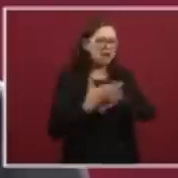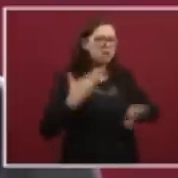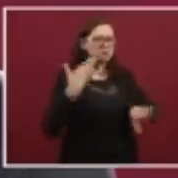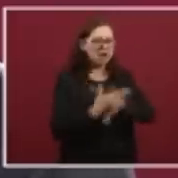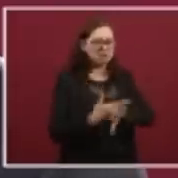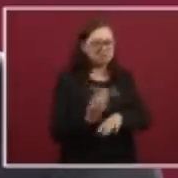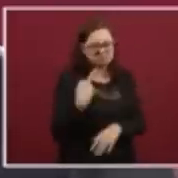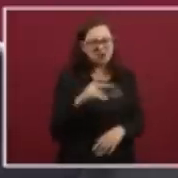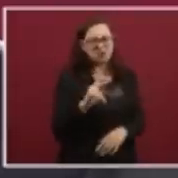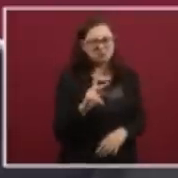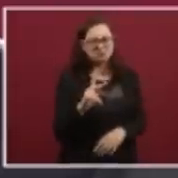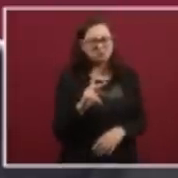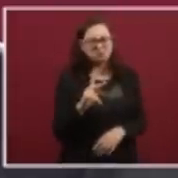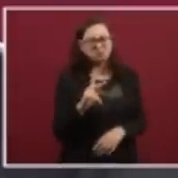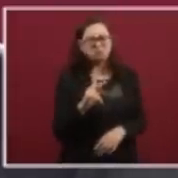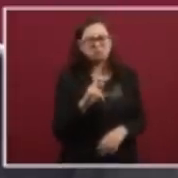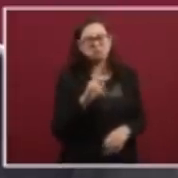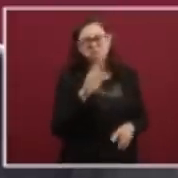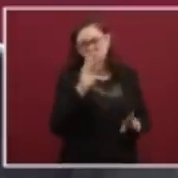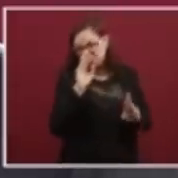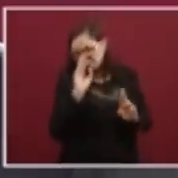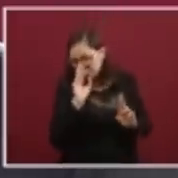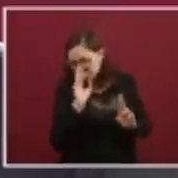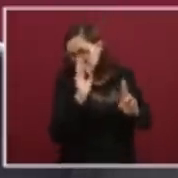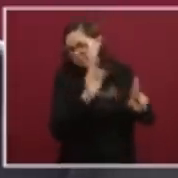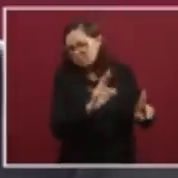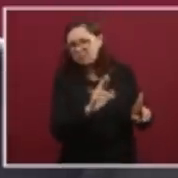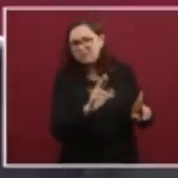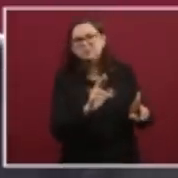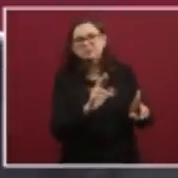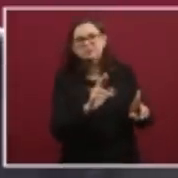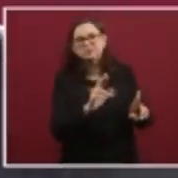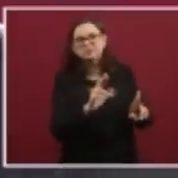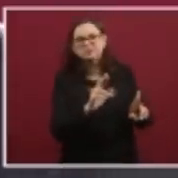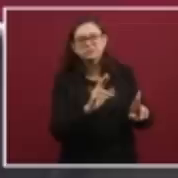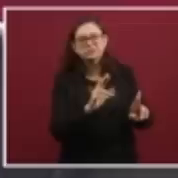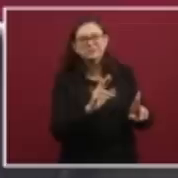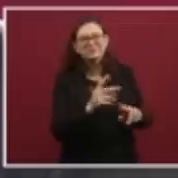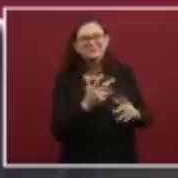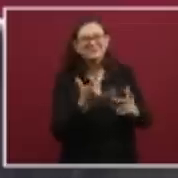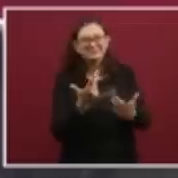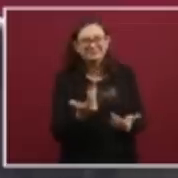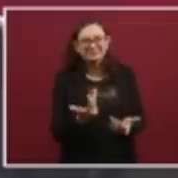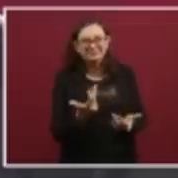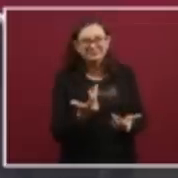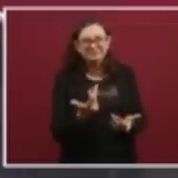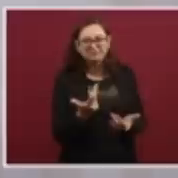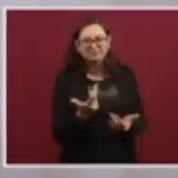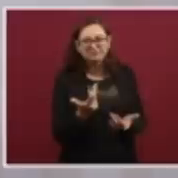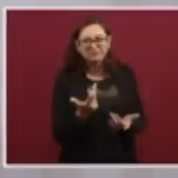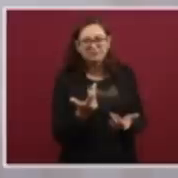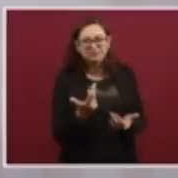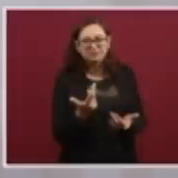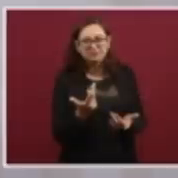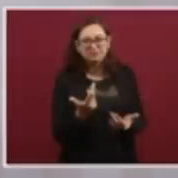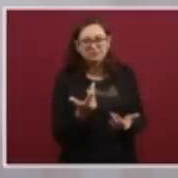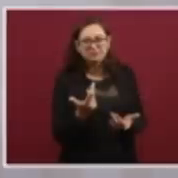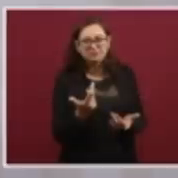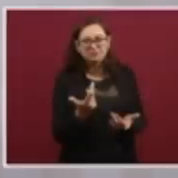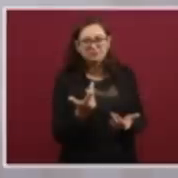respeto lo personal, ¿sí?, y nada de